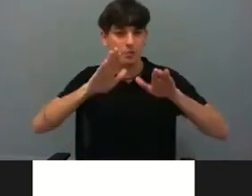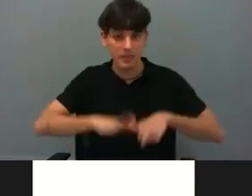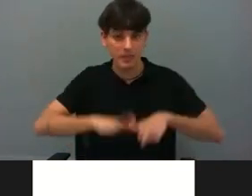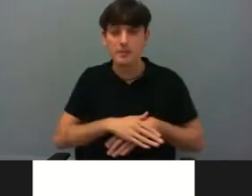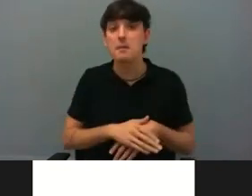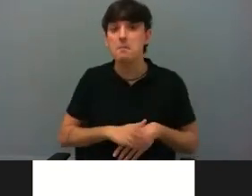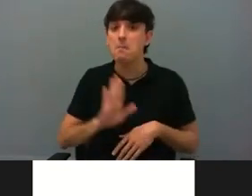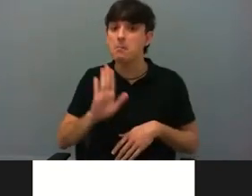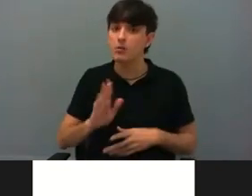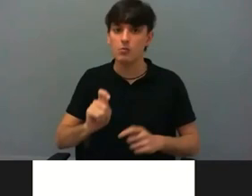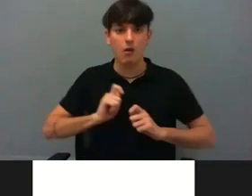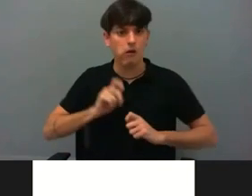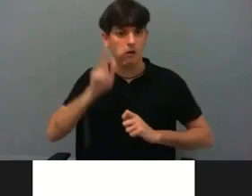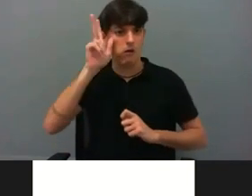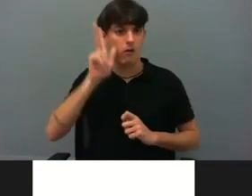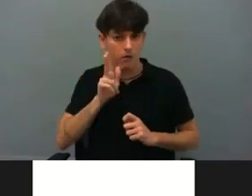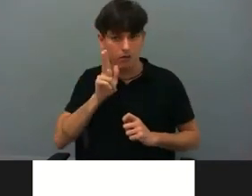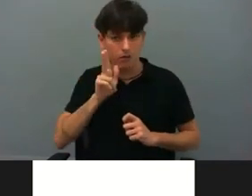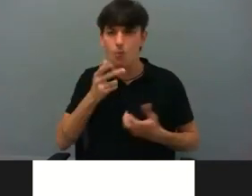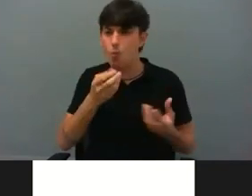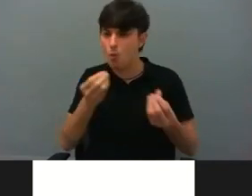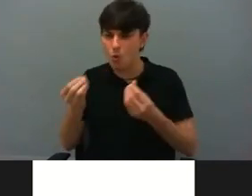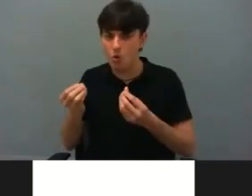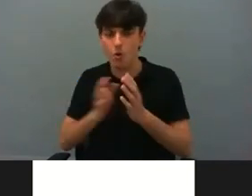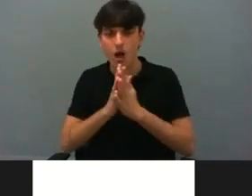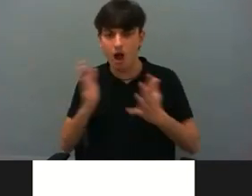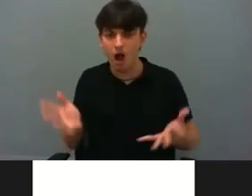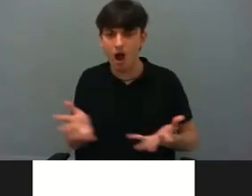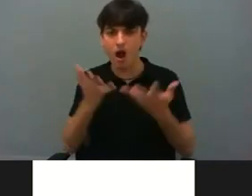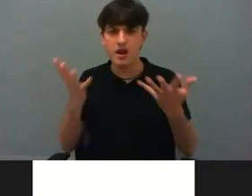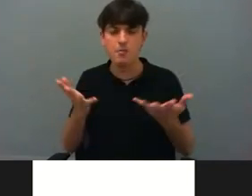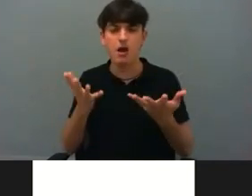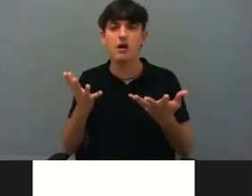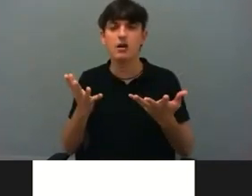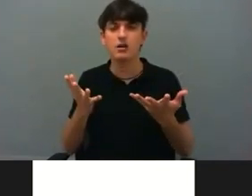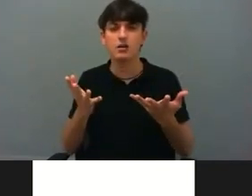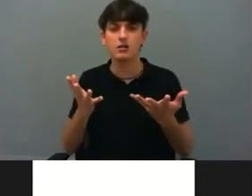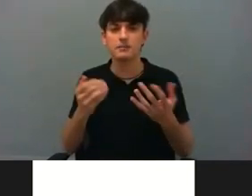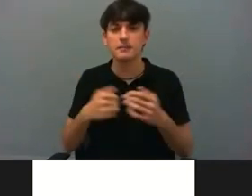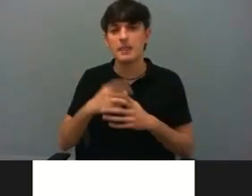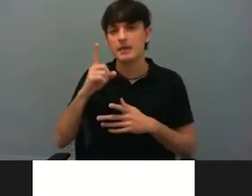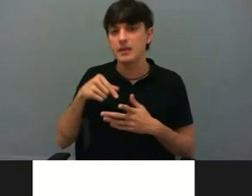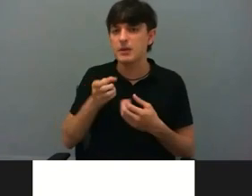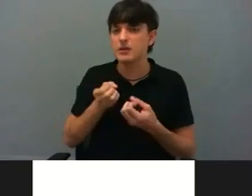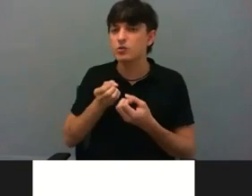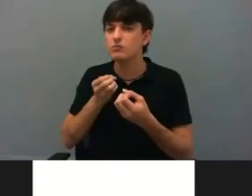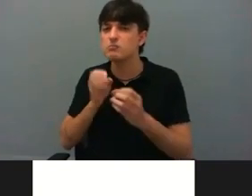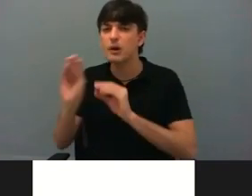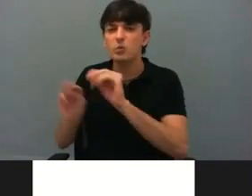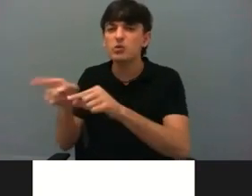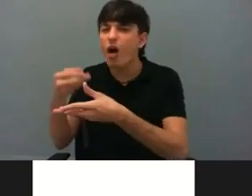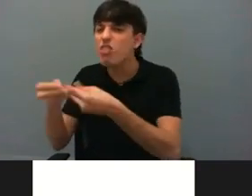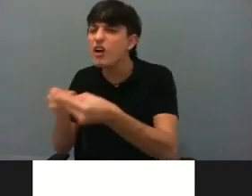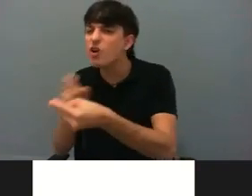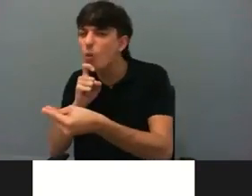os digo, muchísimo y nos anima y ese el boca a boca, cómo lo haces tú, cómo lo hago yo, pues a mí me